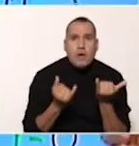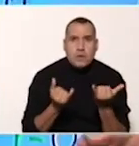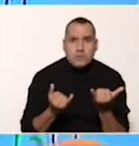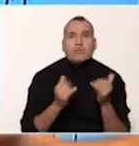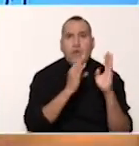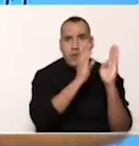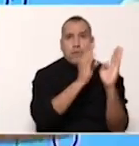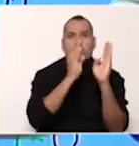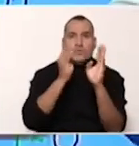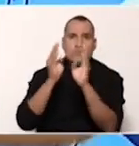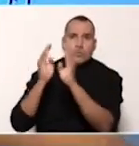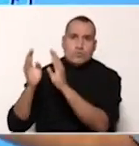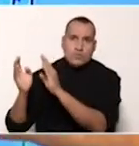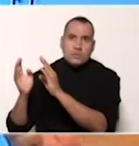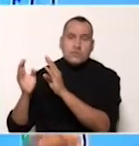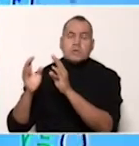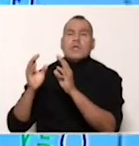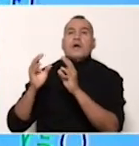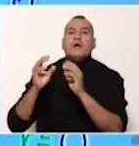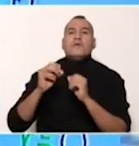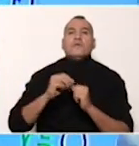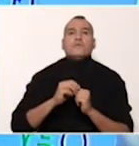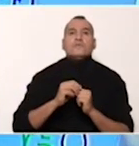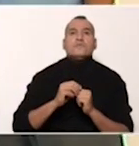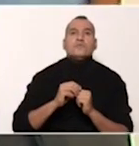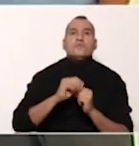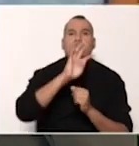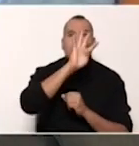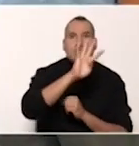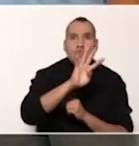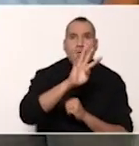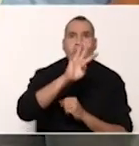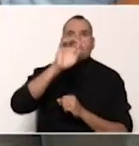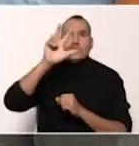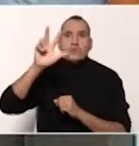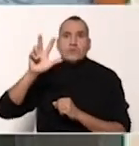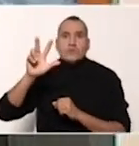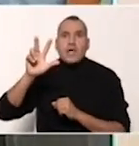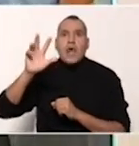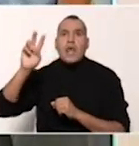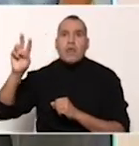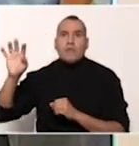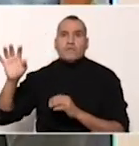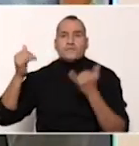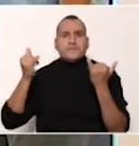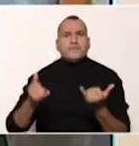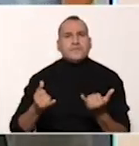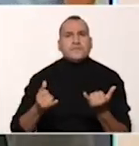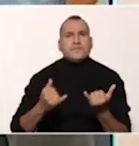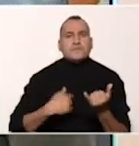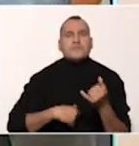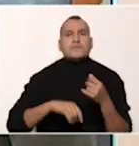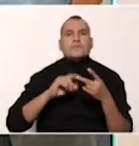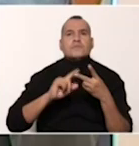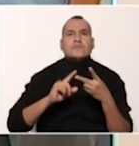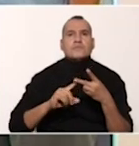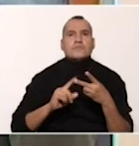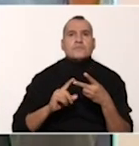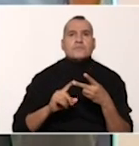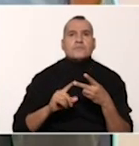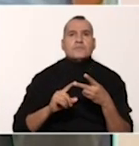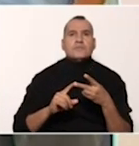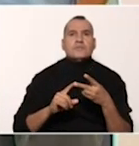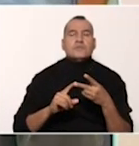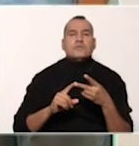viene ordenado decreciente y el polinomio ya está completo. Luego extraemos el término